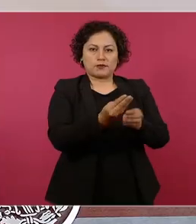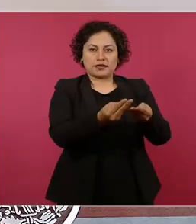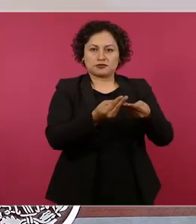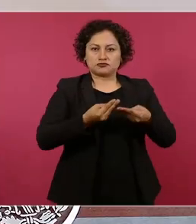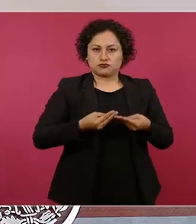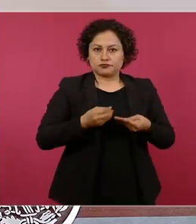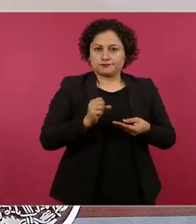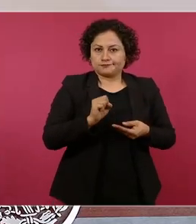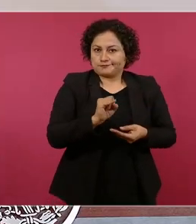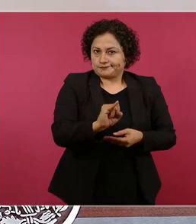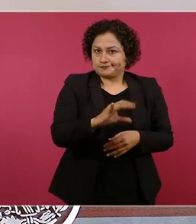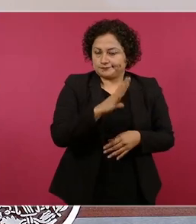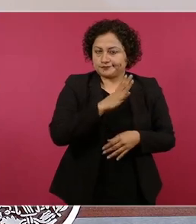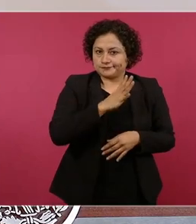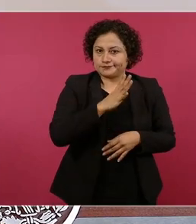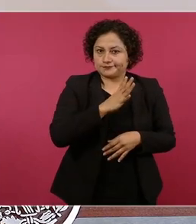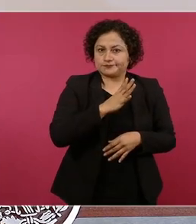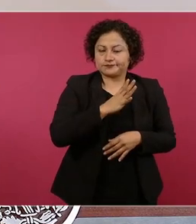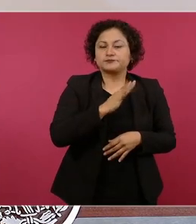personas eh